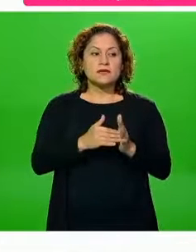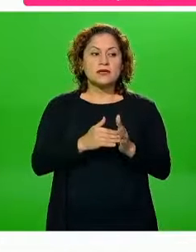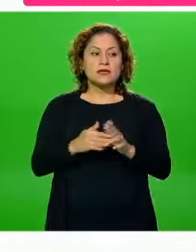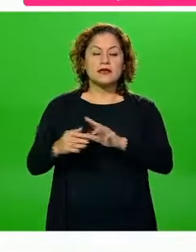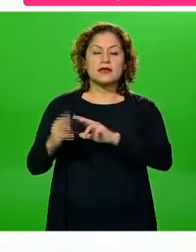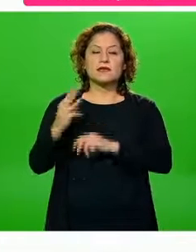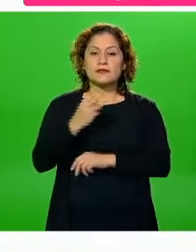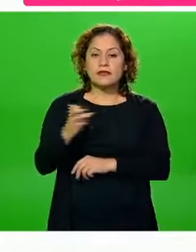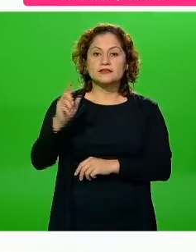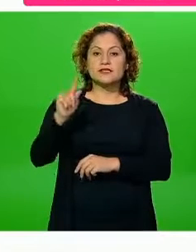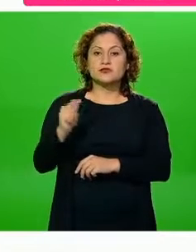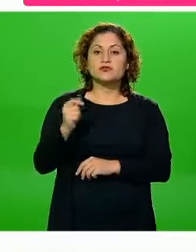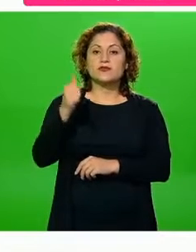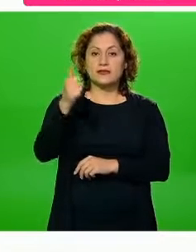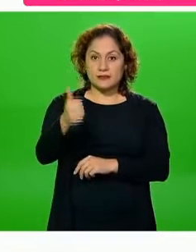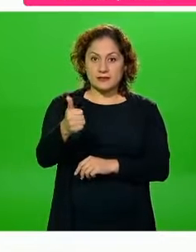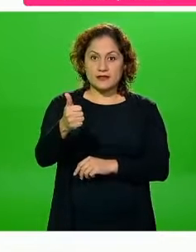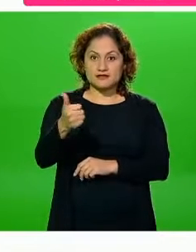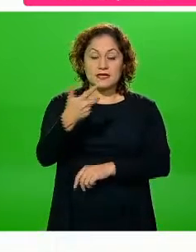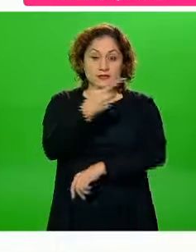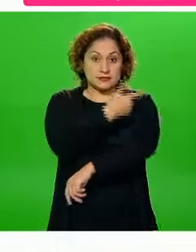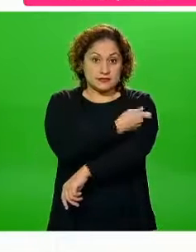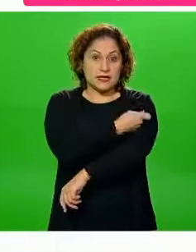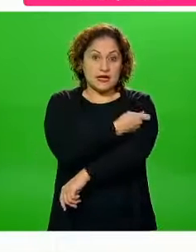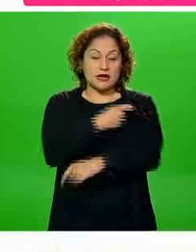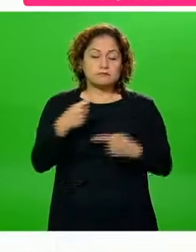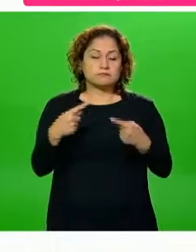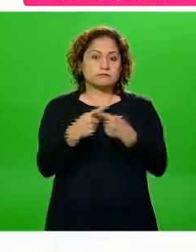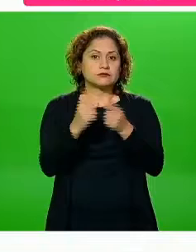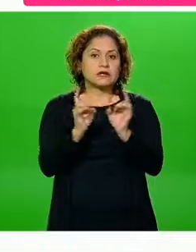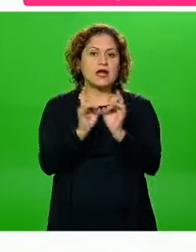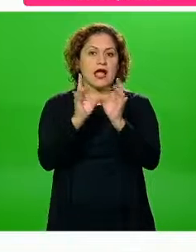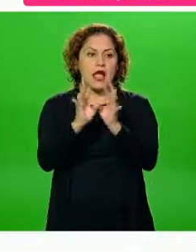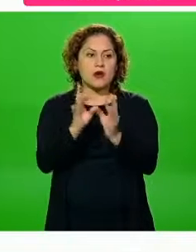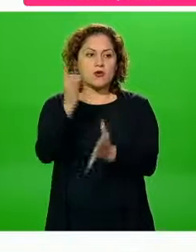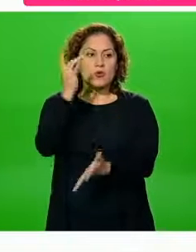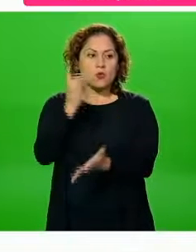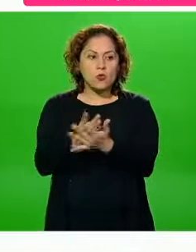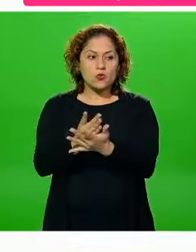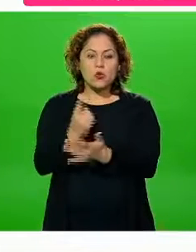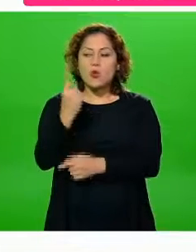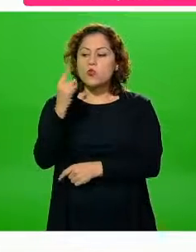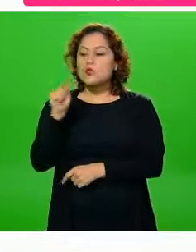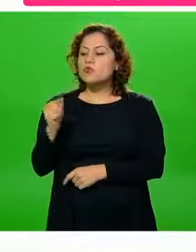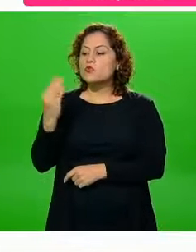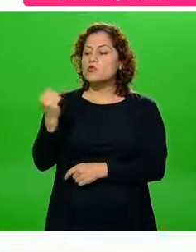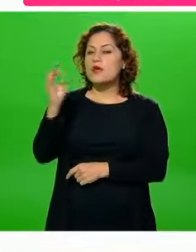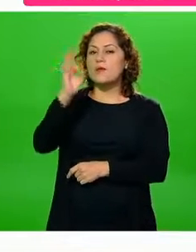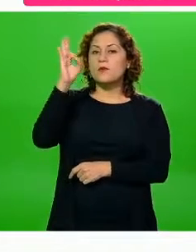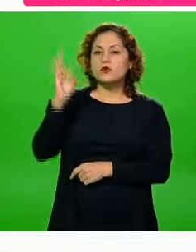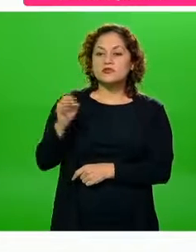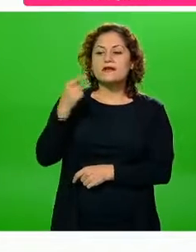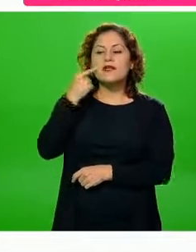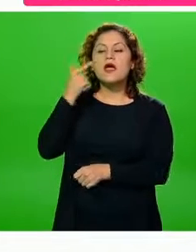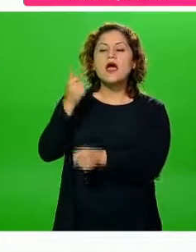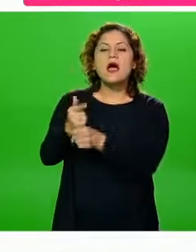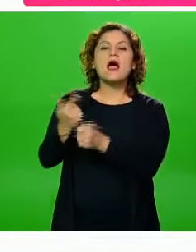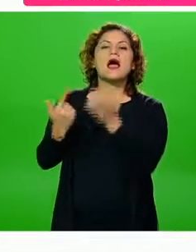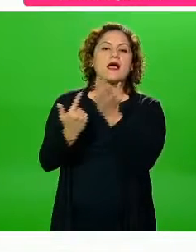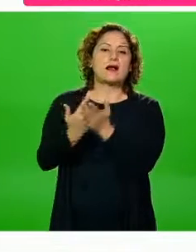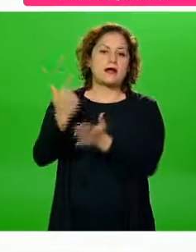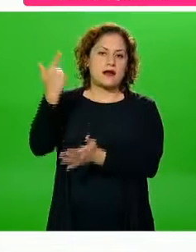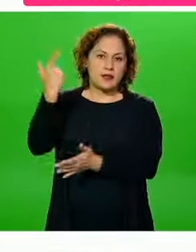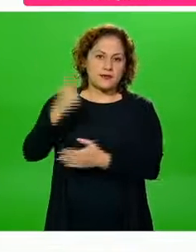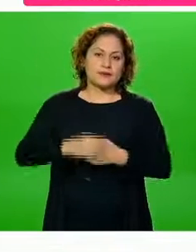18.376 SAVIs notificados, solo el 1.9% fueron clasificados como ESAVIs graves. Y ESAVIs graves